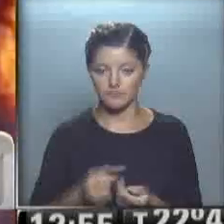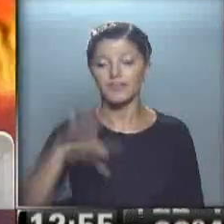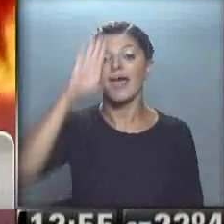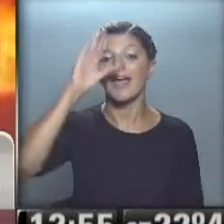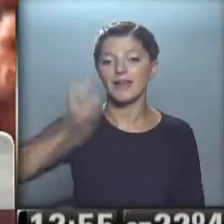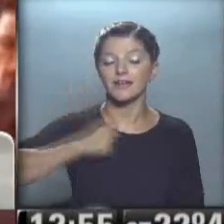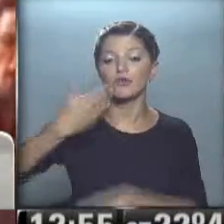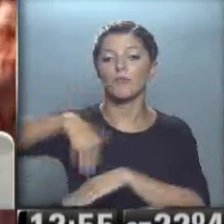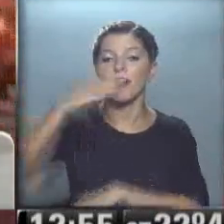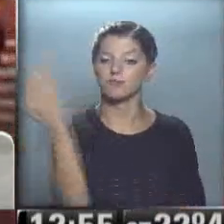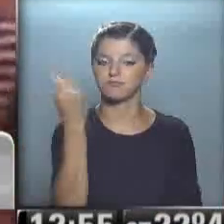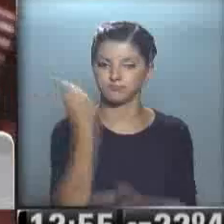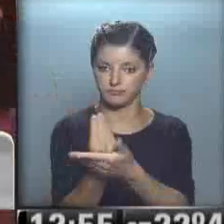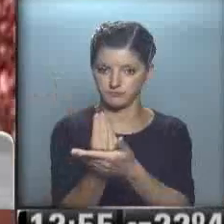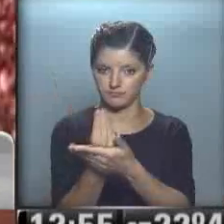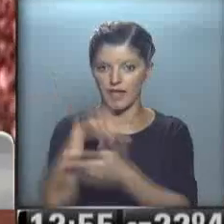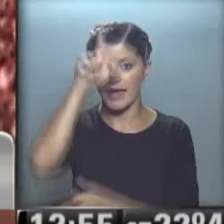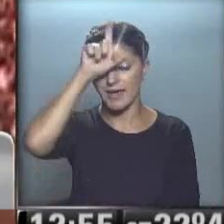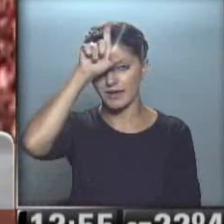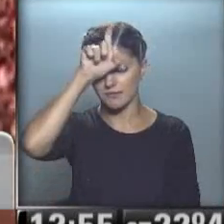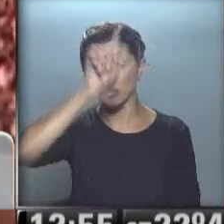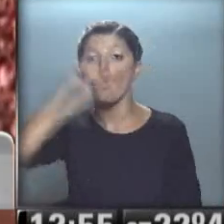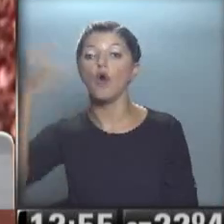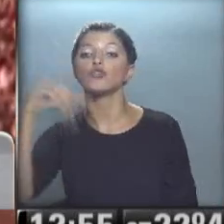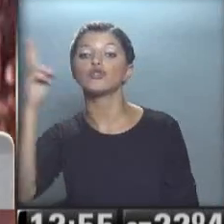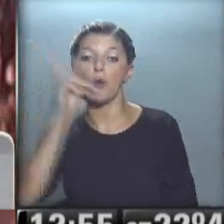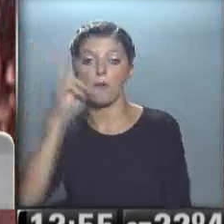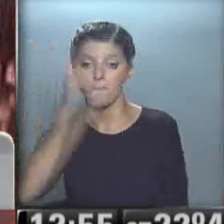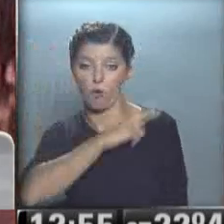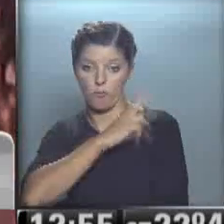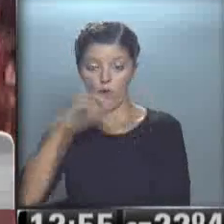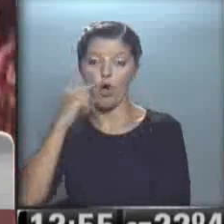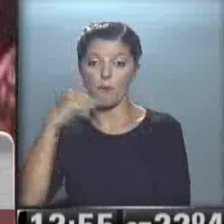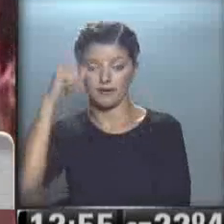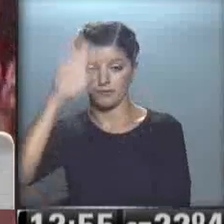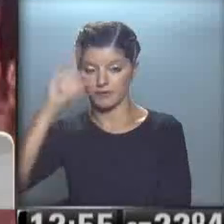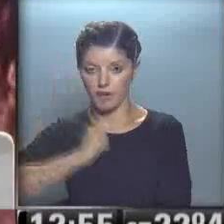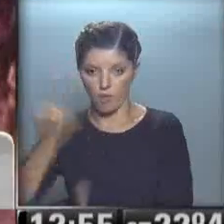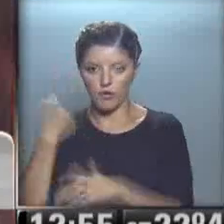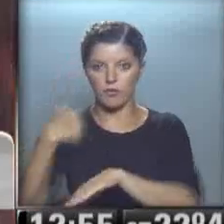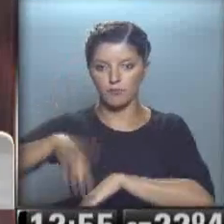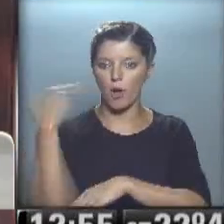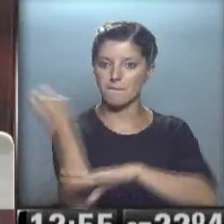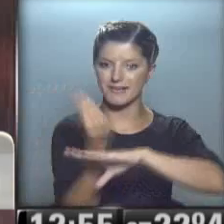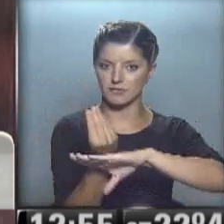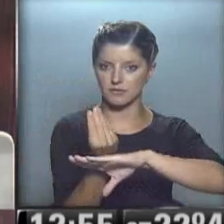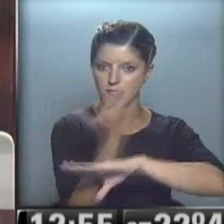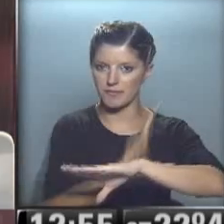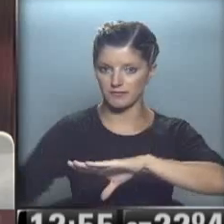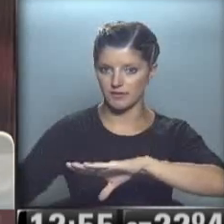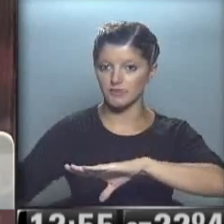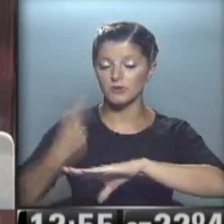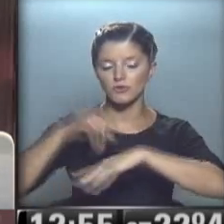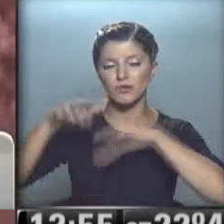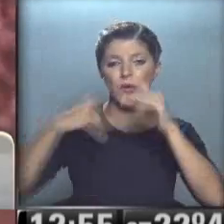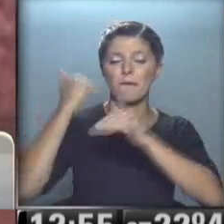al poder en Egipto otro militar puede convertirse en el nuevo hombre fuerte del país árabe frustrando las esperanzas democráticas del